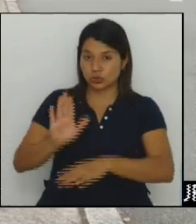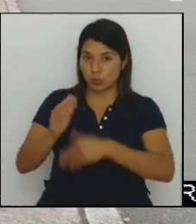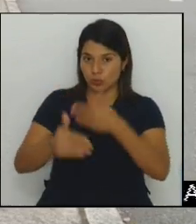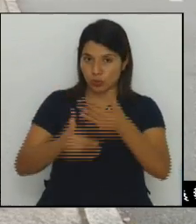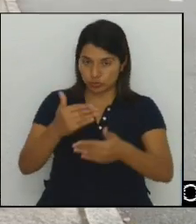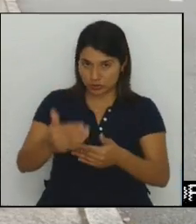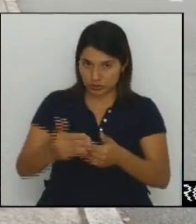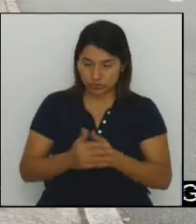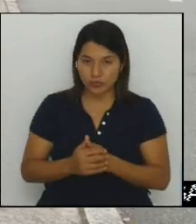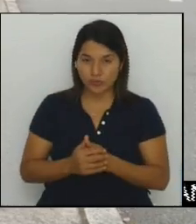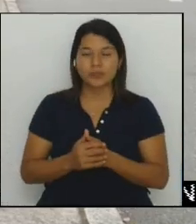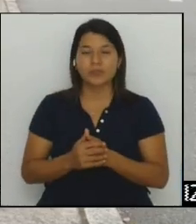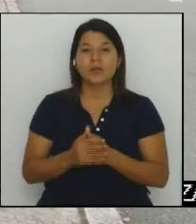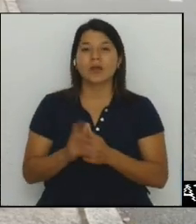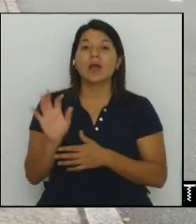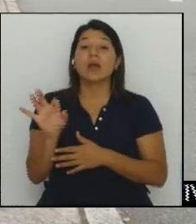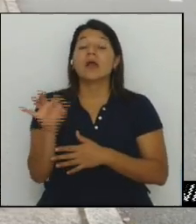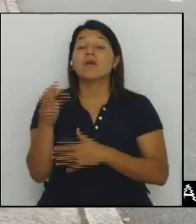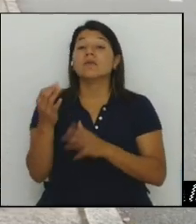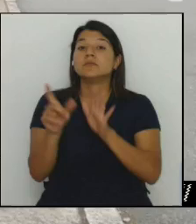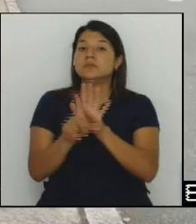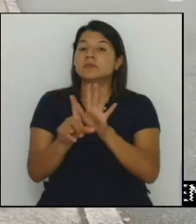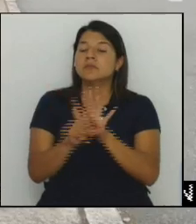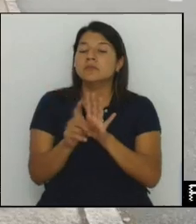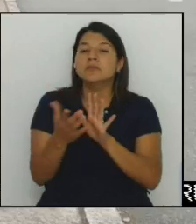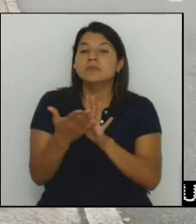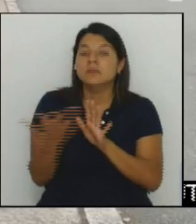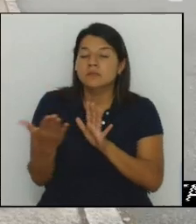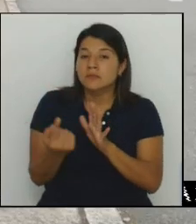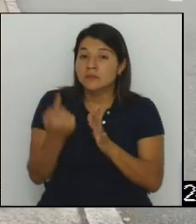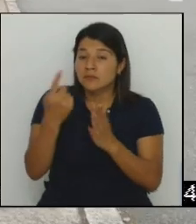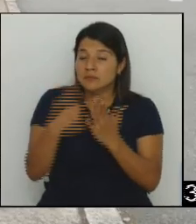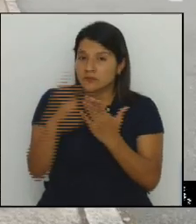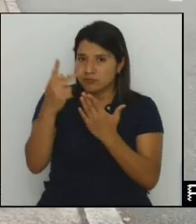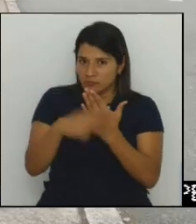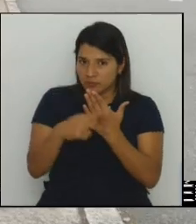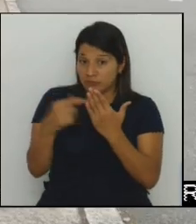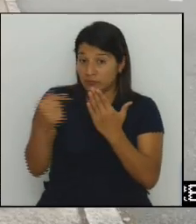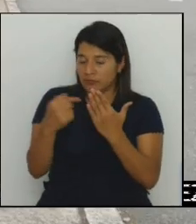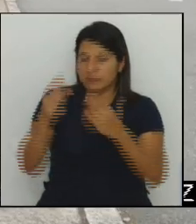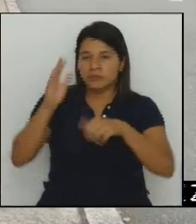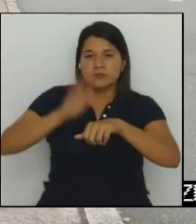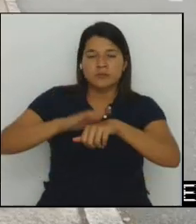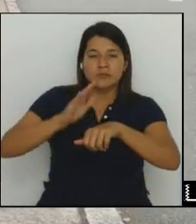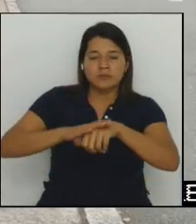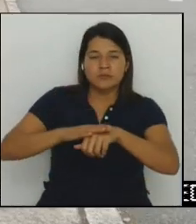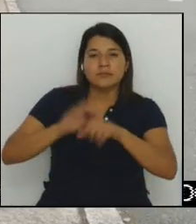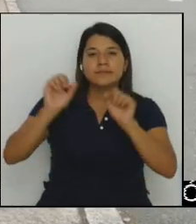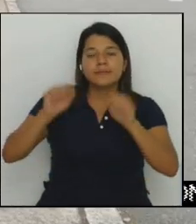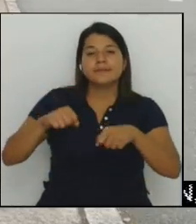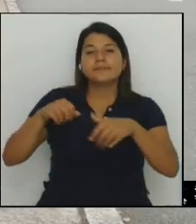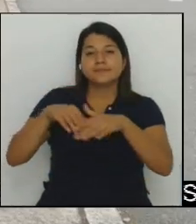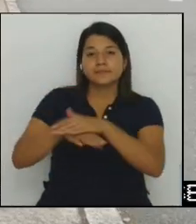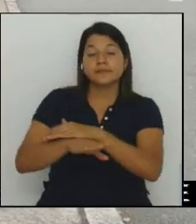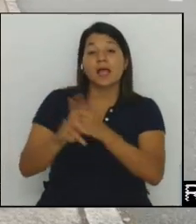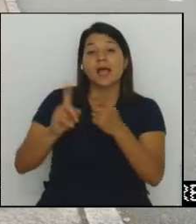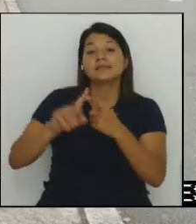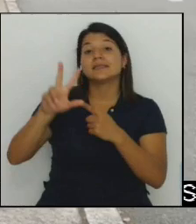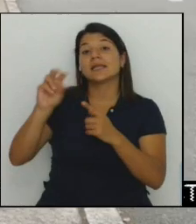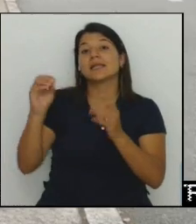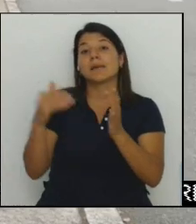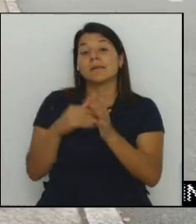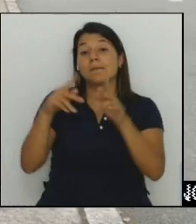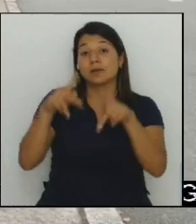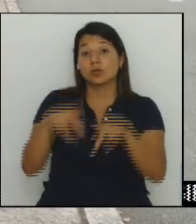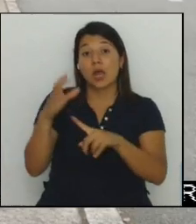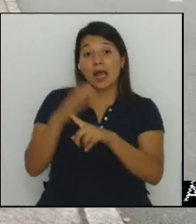gobierno estadounidense consisten en un programa que permite la entrada de hasta 30.000 personas al mes procedentes de